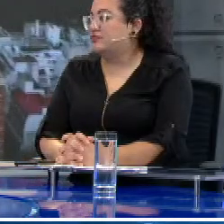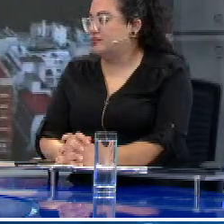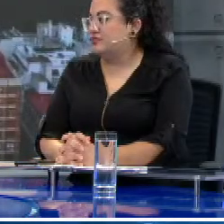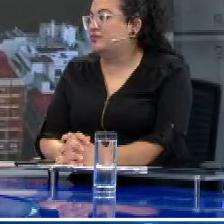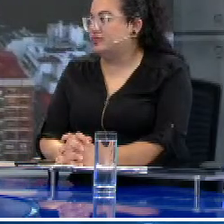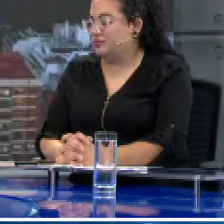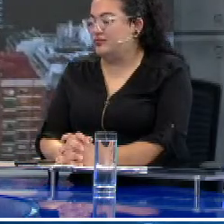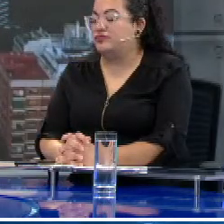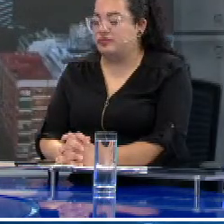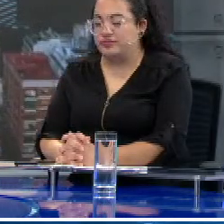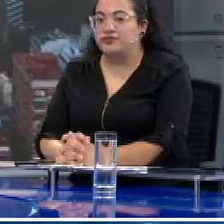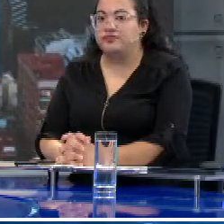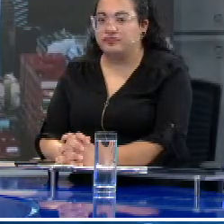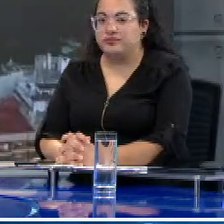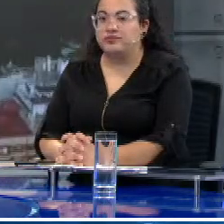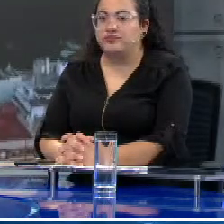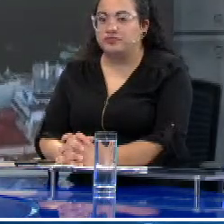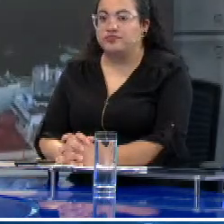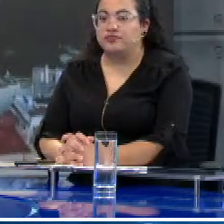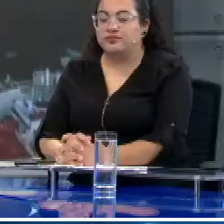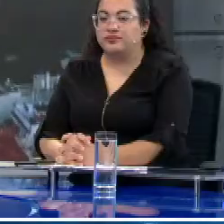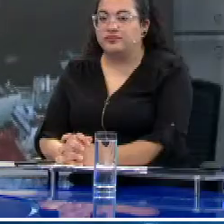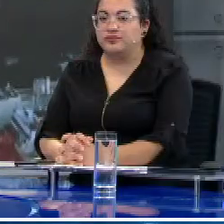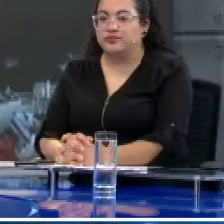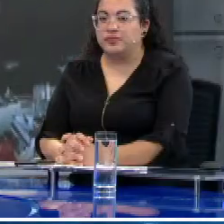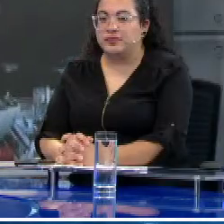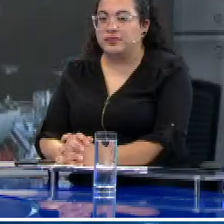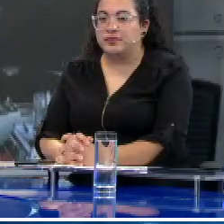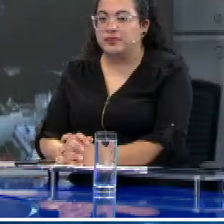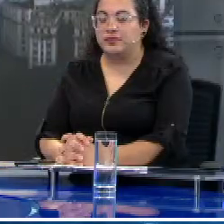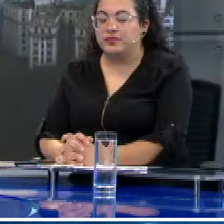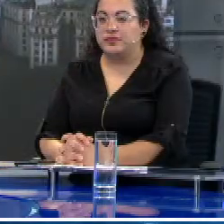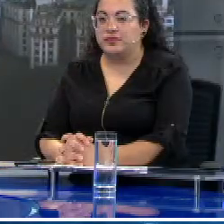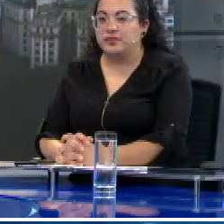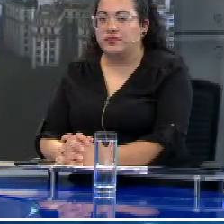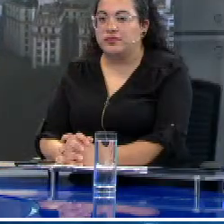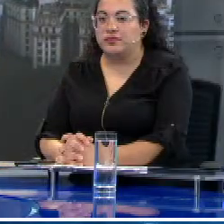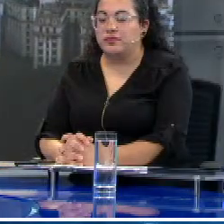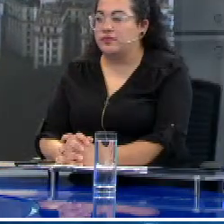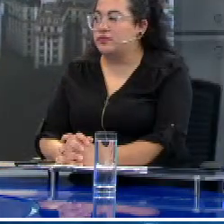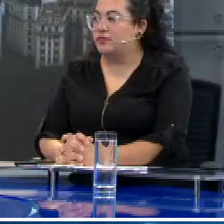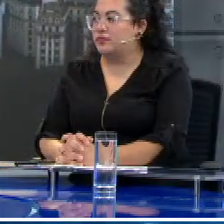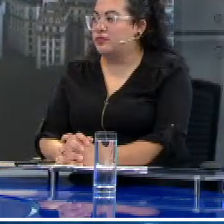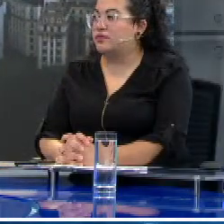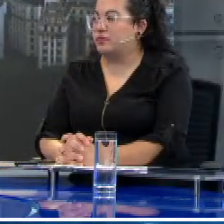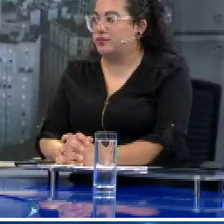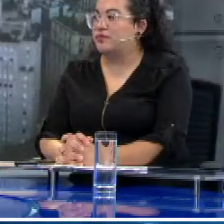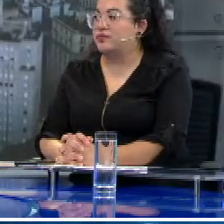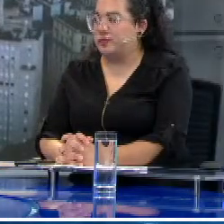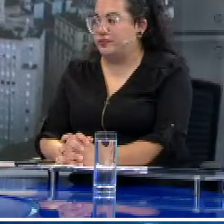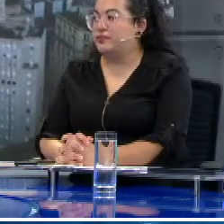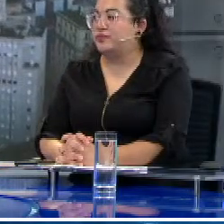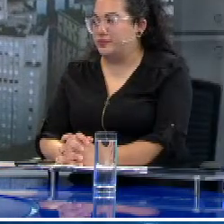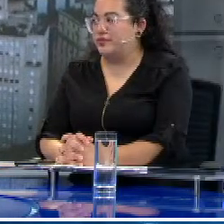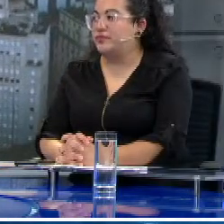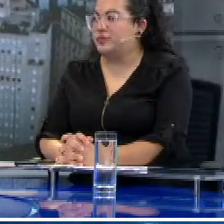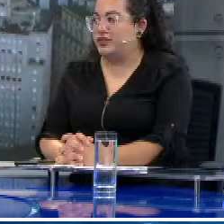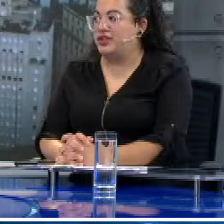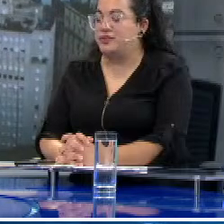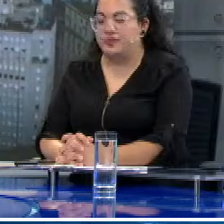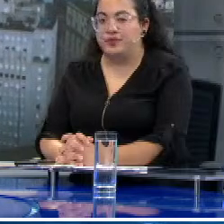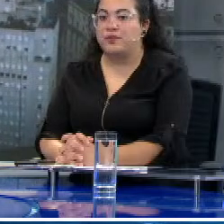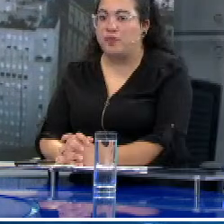Papa que tenemos acá en el Congreso. Claro, totalmente. Él fue, recordemos, fue embajador entre 2014 y